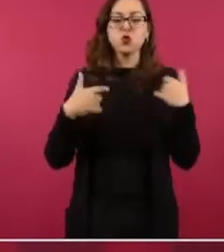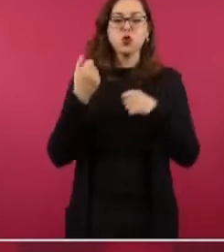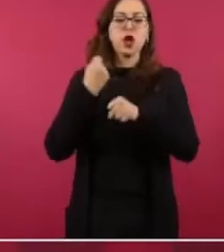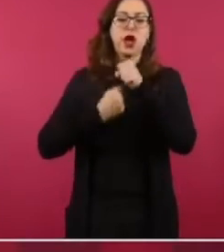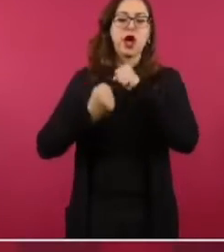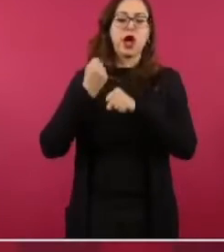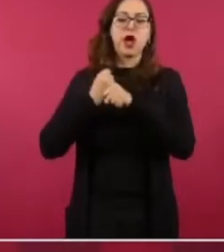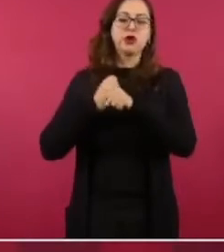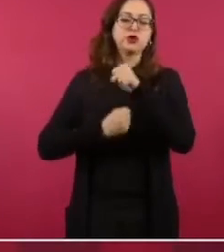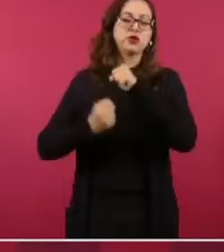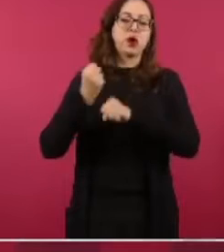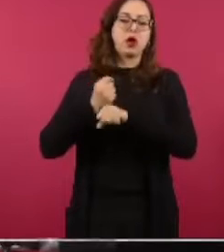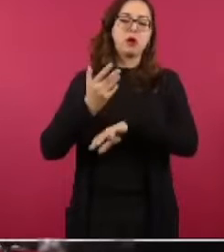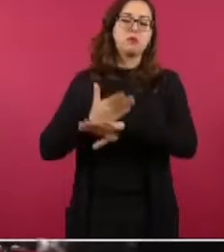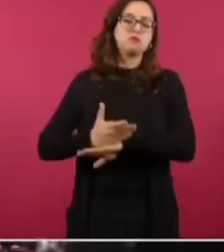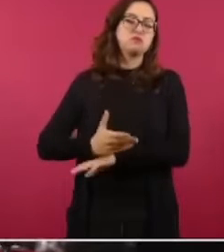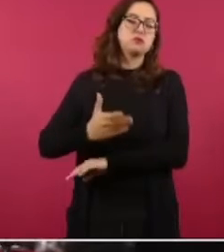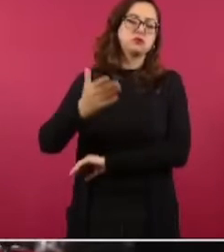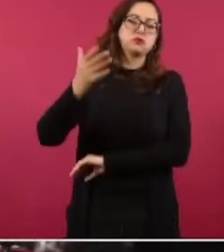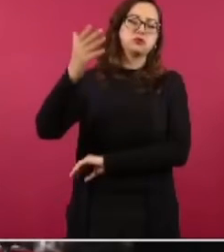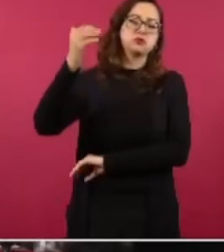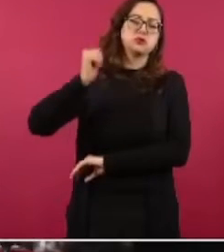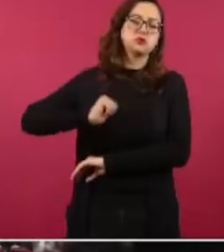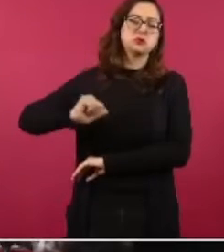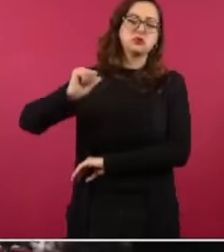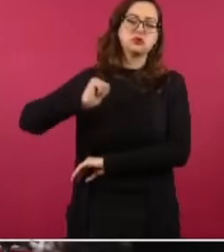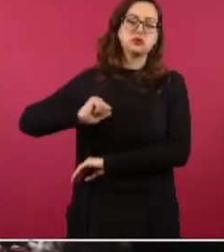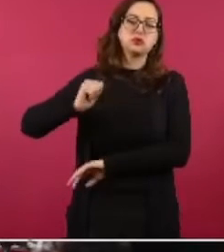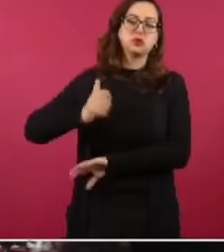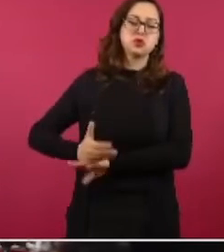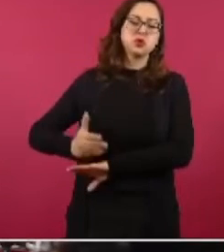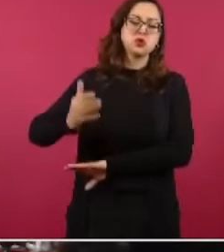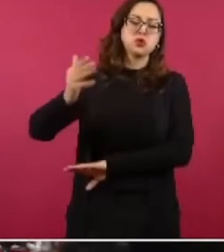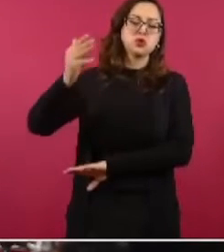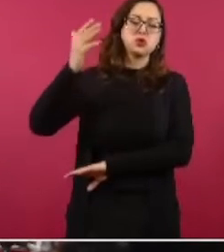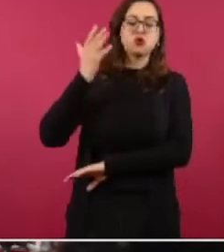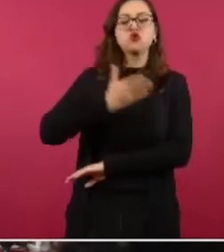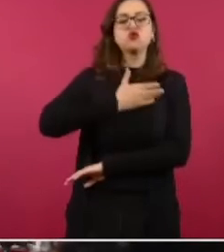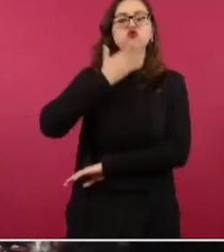que las políticas exteriores de otros países.